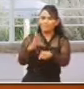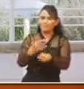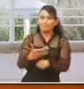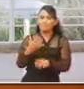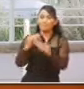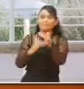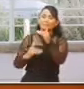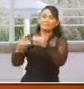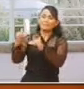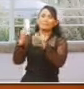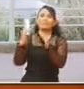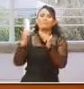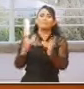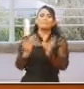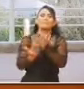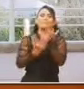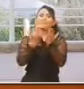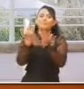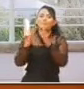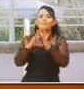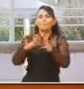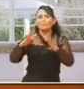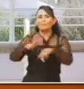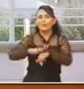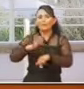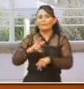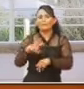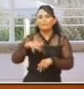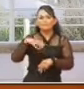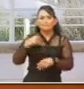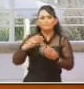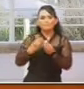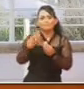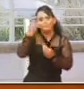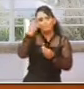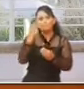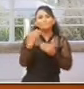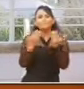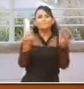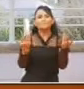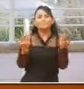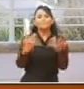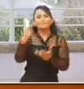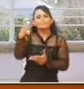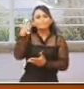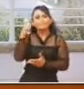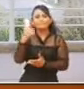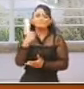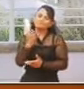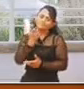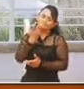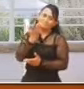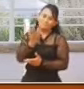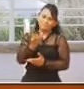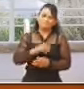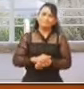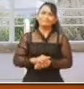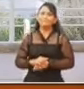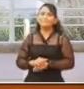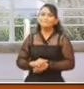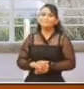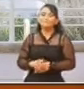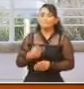nuestra máxima casa de estudios, con la que sumamos esfuerzos para construir el Querétaro que tanto queremos.